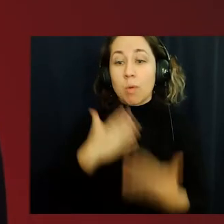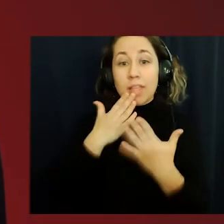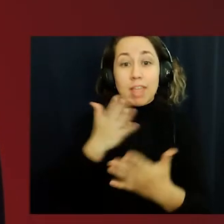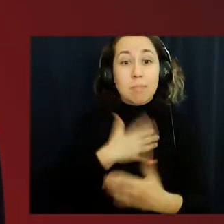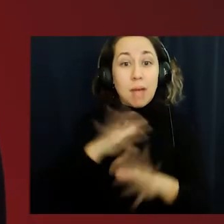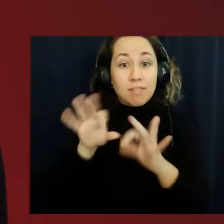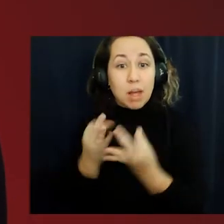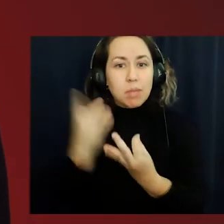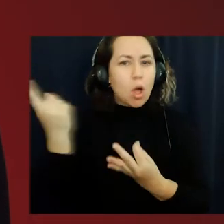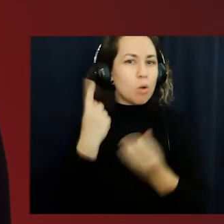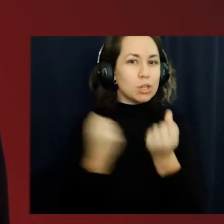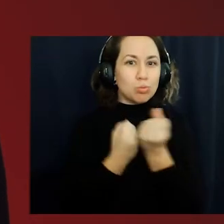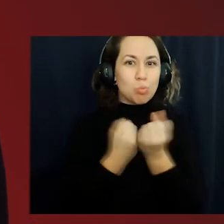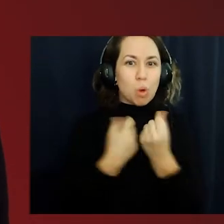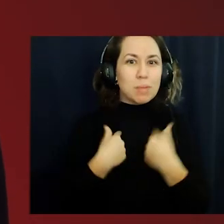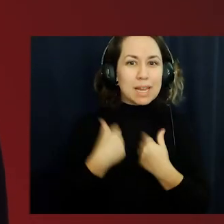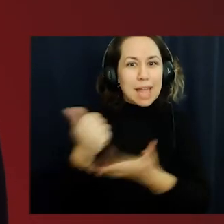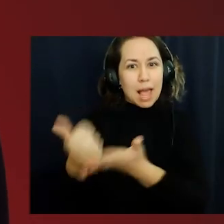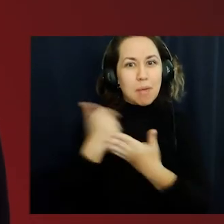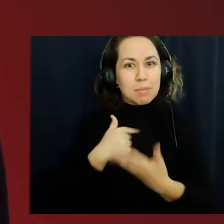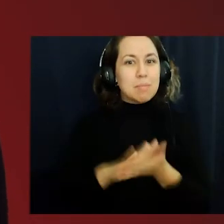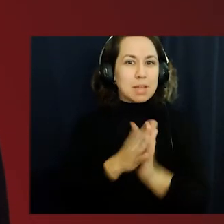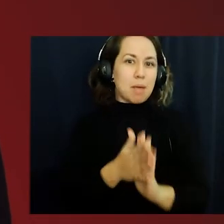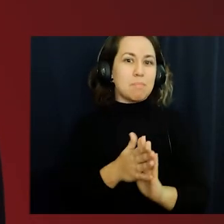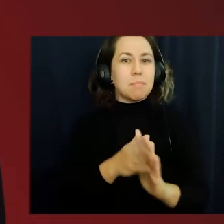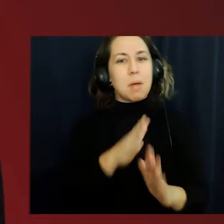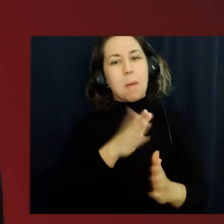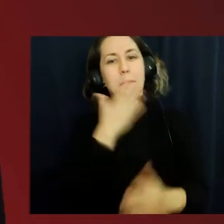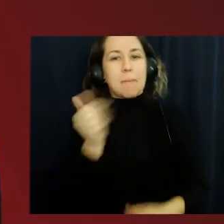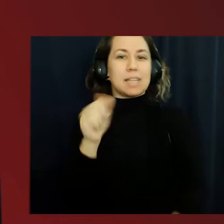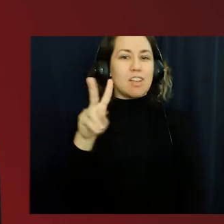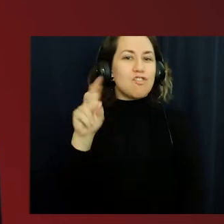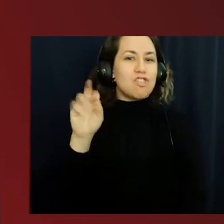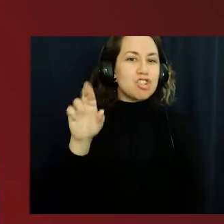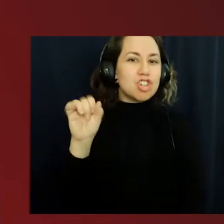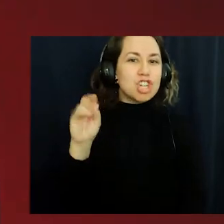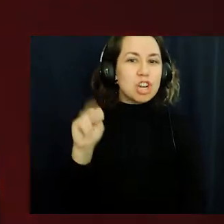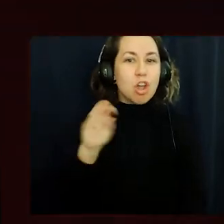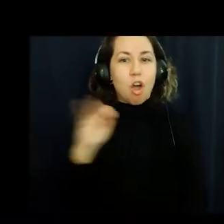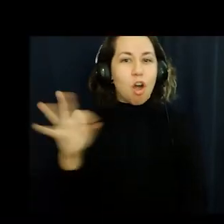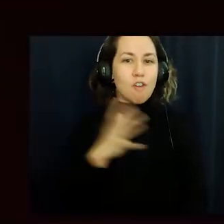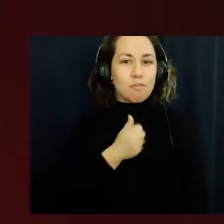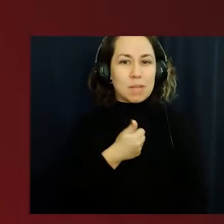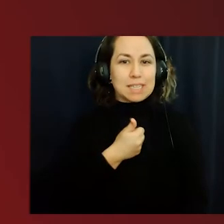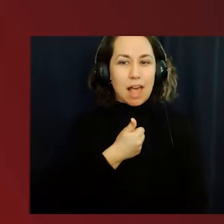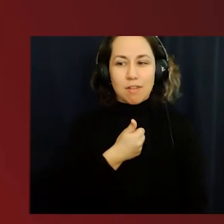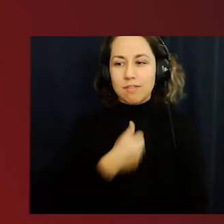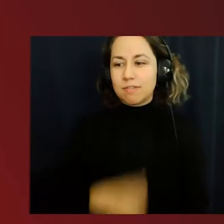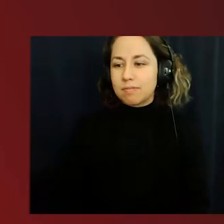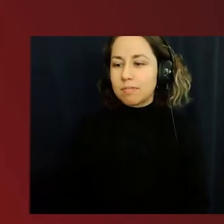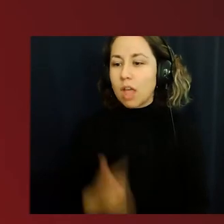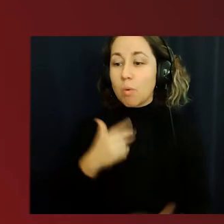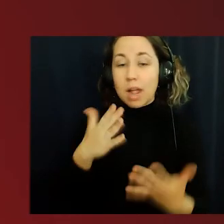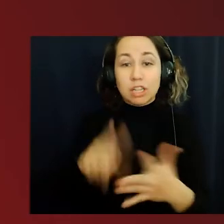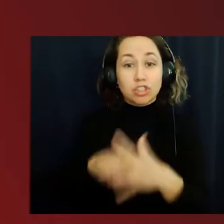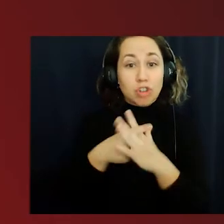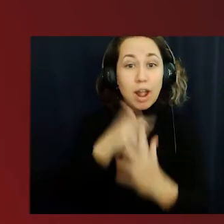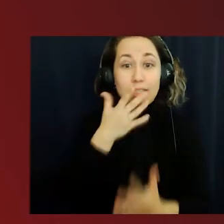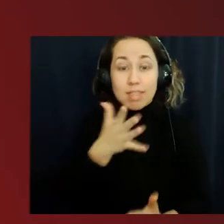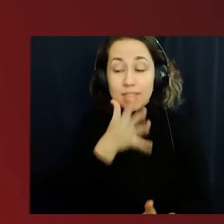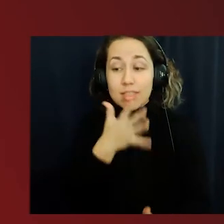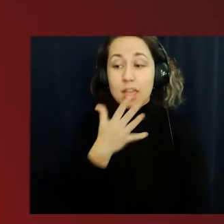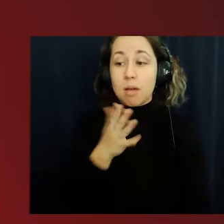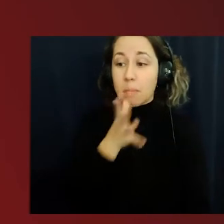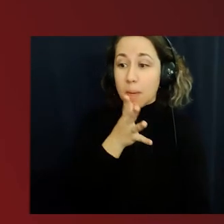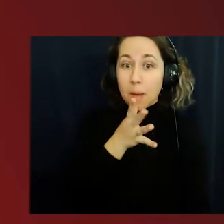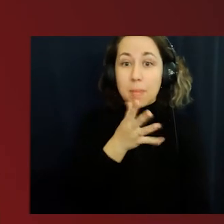Quiero agradecer a mi familia por siempre apoyarme a ser la mejor versión de mí. Quiero agradecer a mi mamá, mi